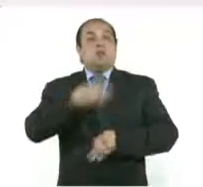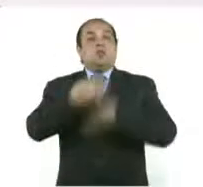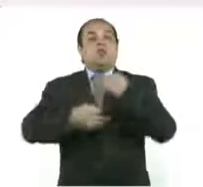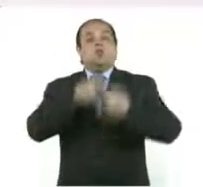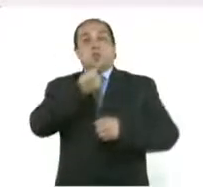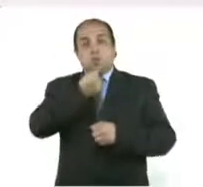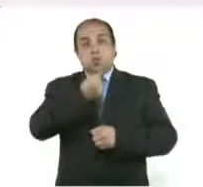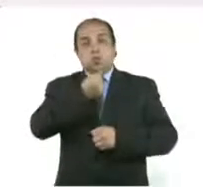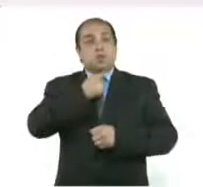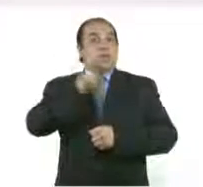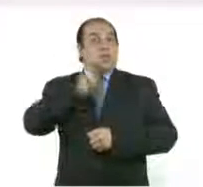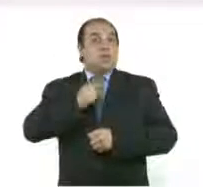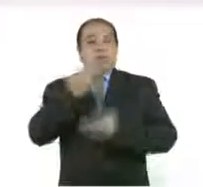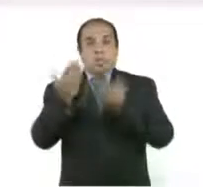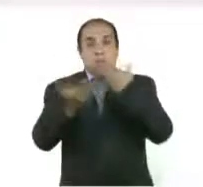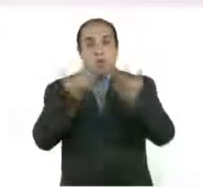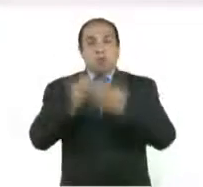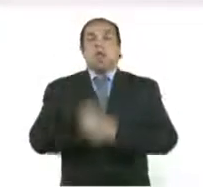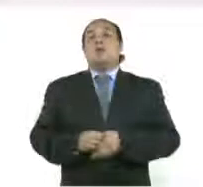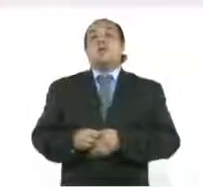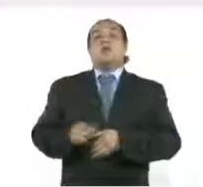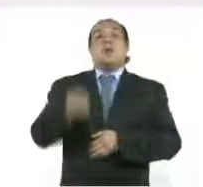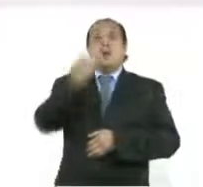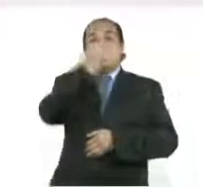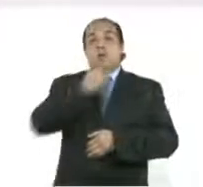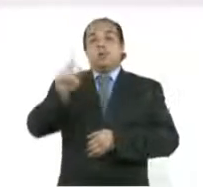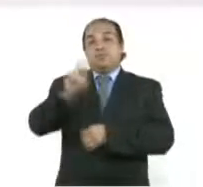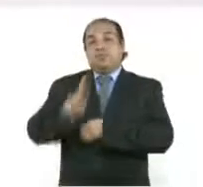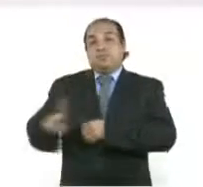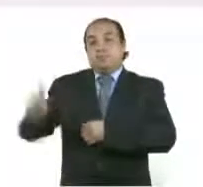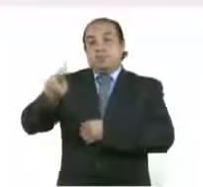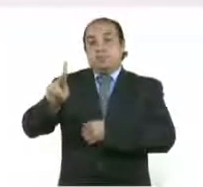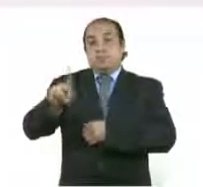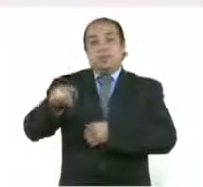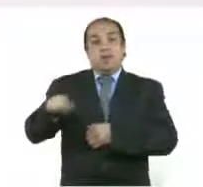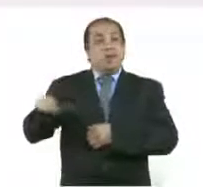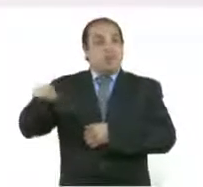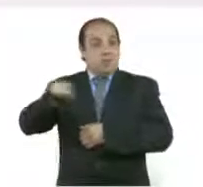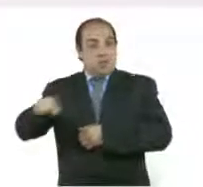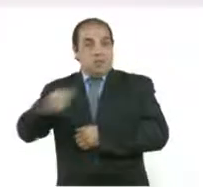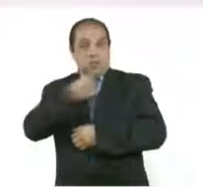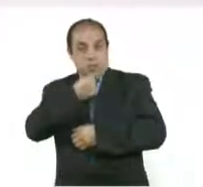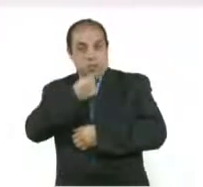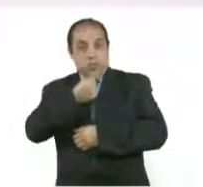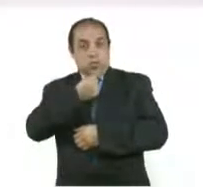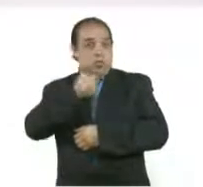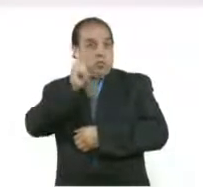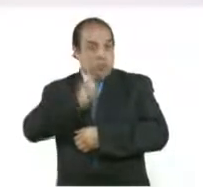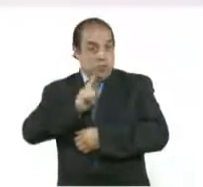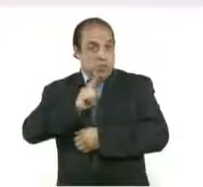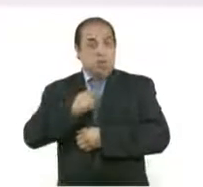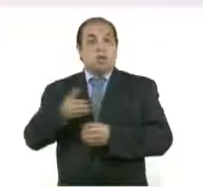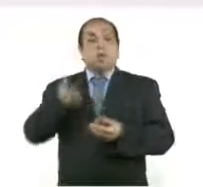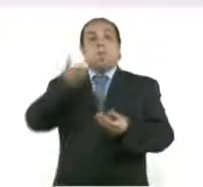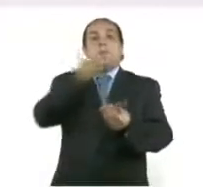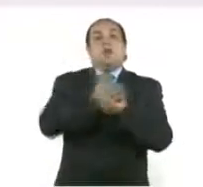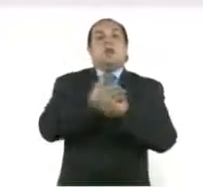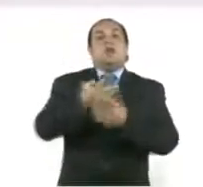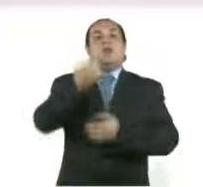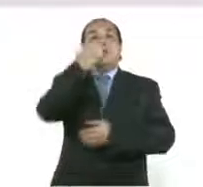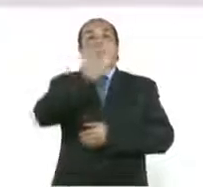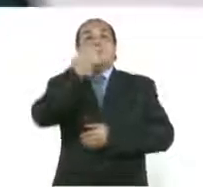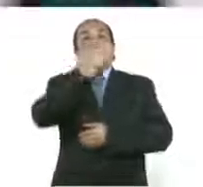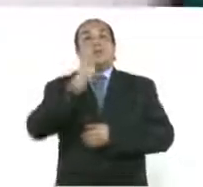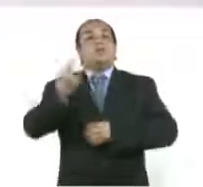las niñas que van a escuela pública. Todos los niños y niñas que van a escuela pública en la